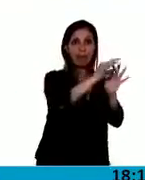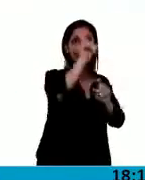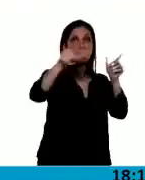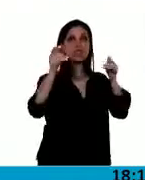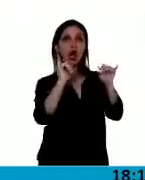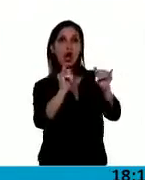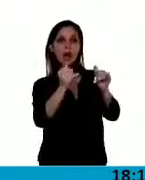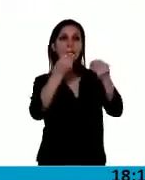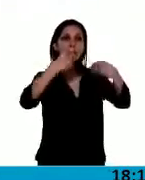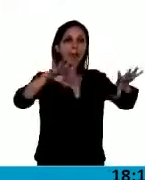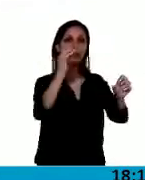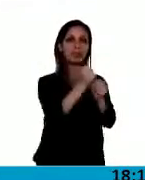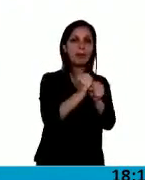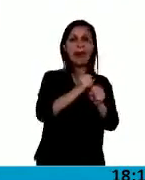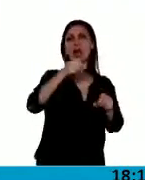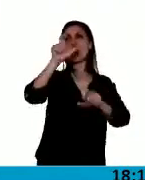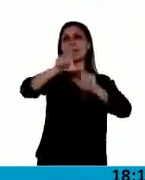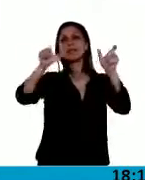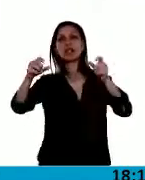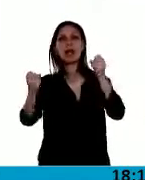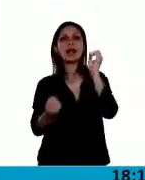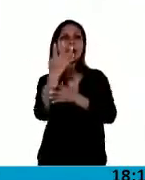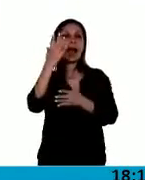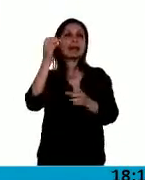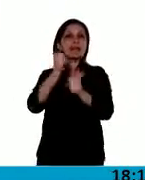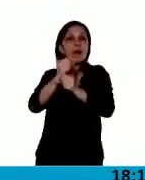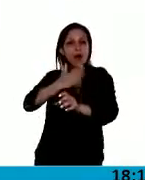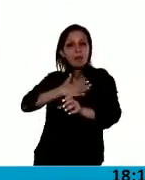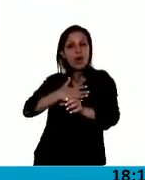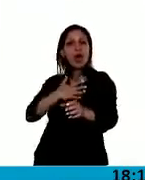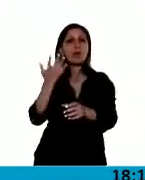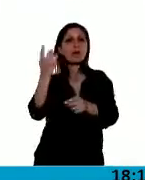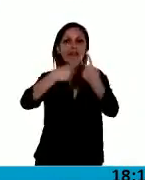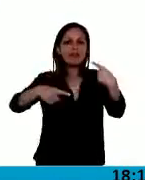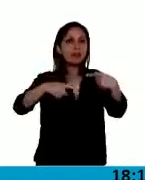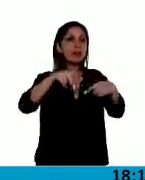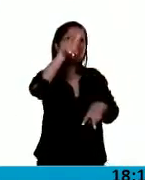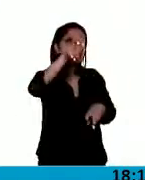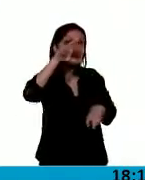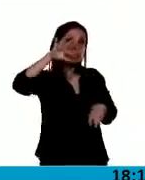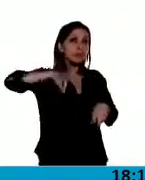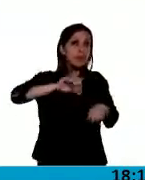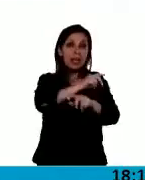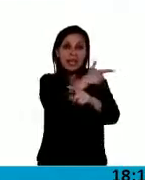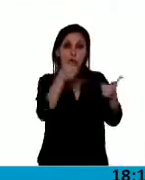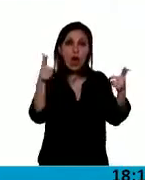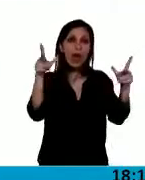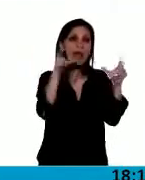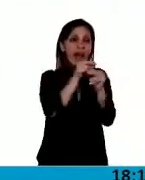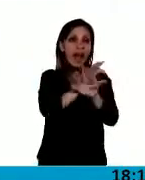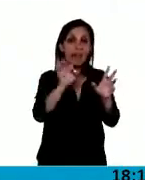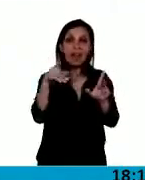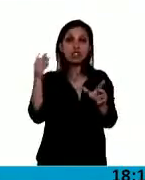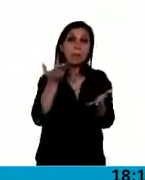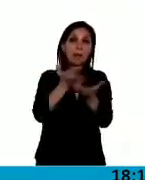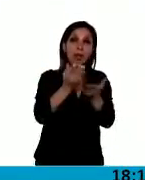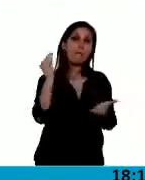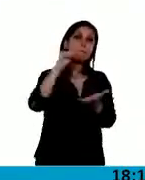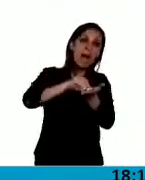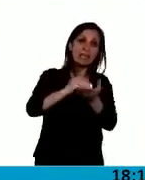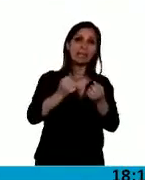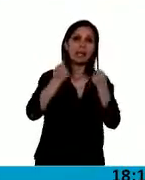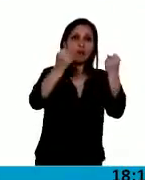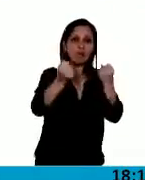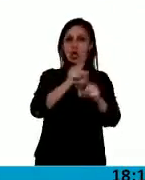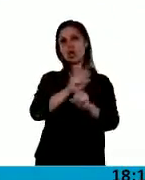los emprendedores, a cualquier persona que dejó de percibir ingresos por la cuarentena, no les podemos pedir más esfuerzo. Y yo lo